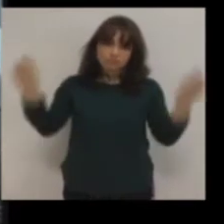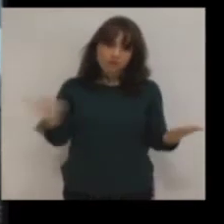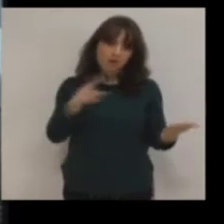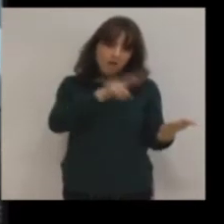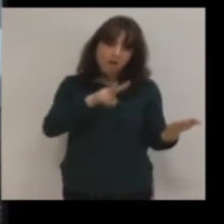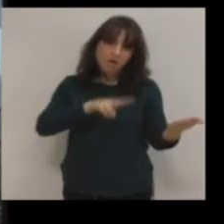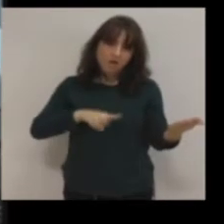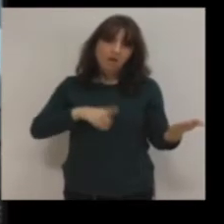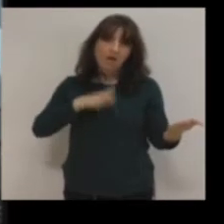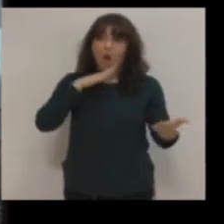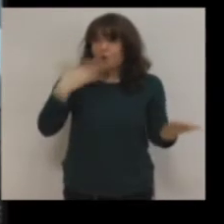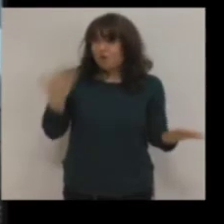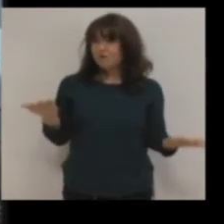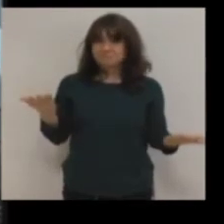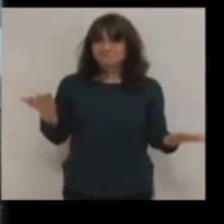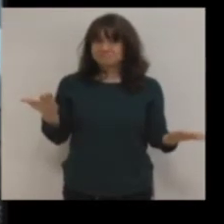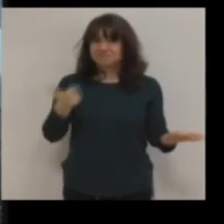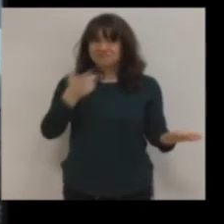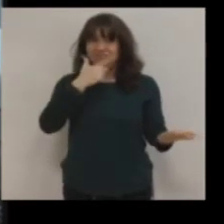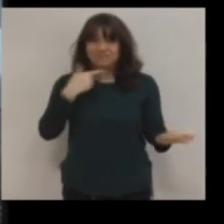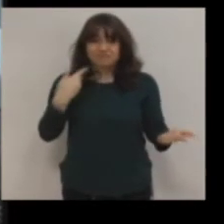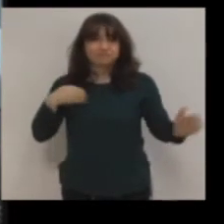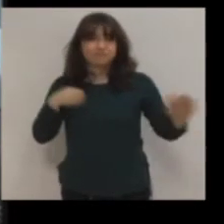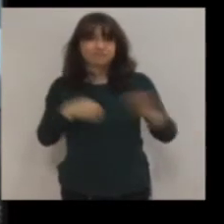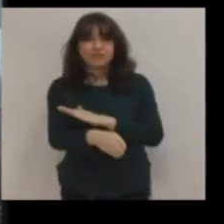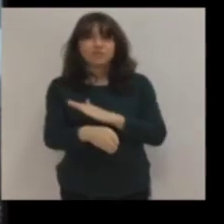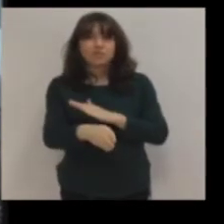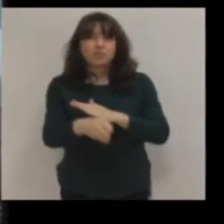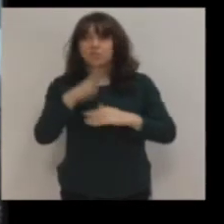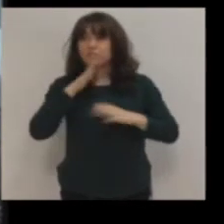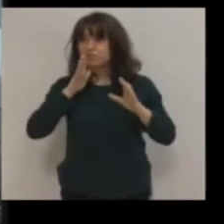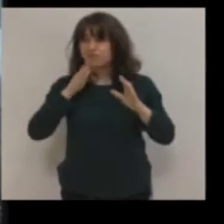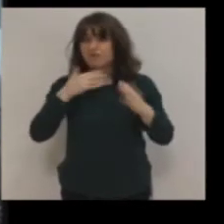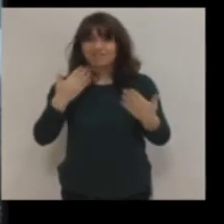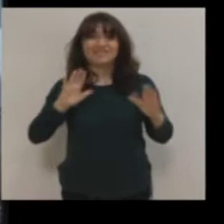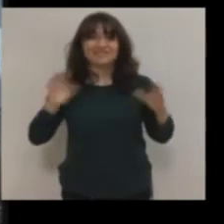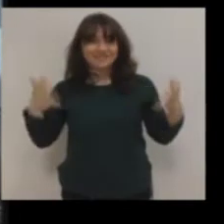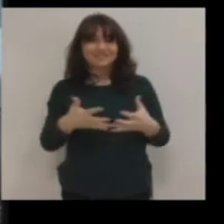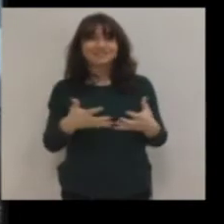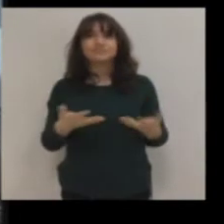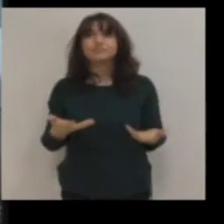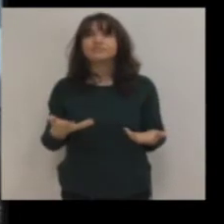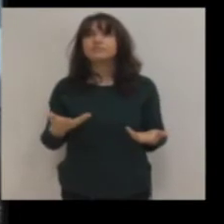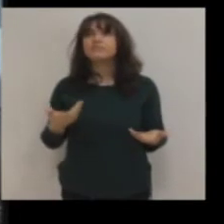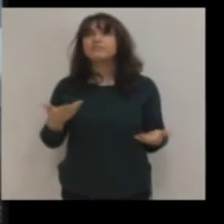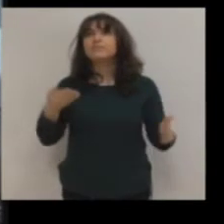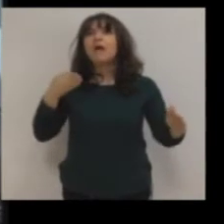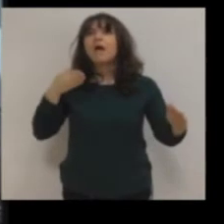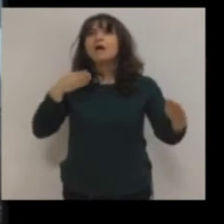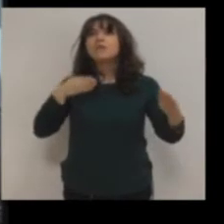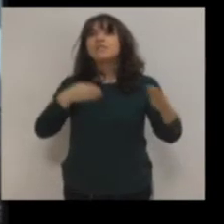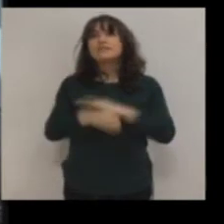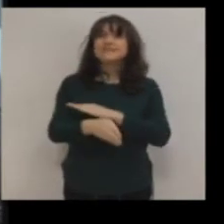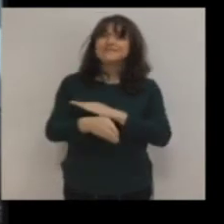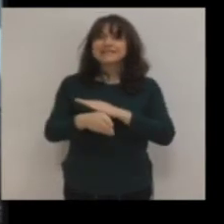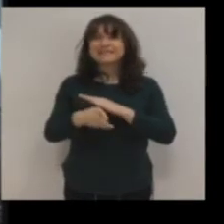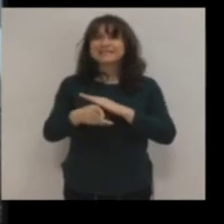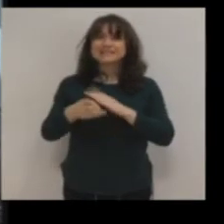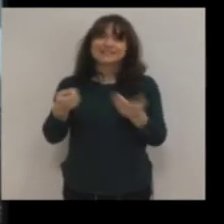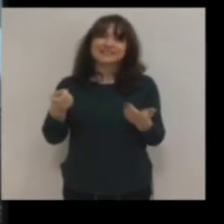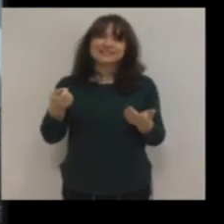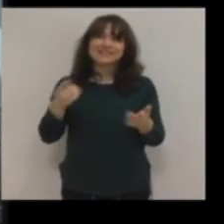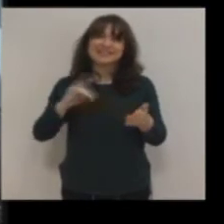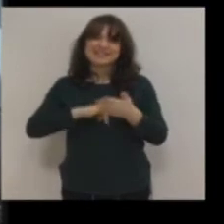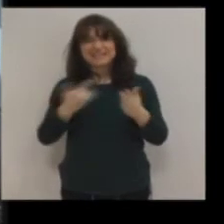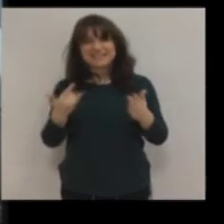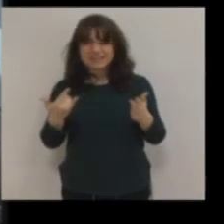así. Ahora pues por lo menos puedes tener un acceso por Internet. No es accesible en el sentido técnico de la palabra,